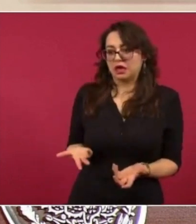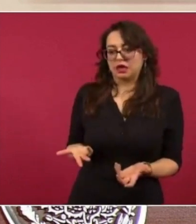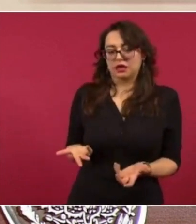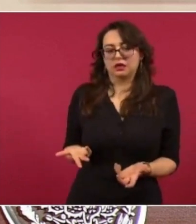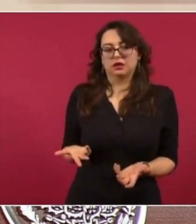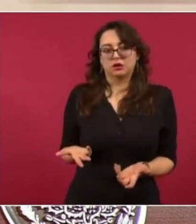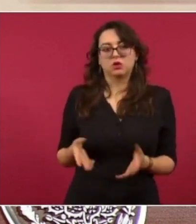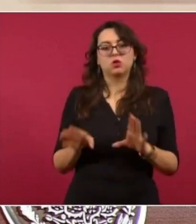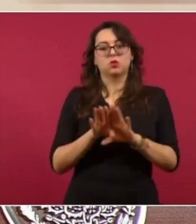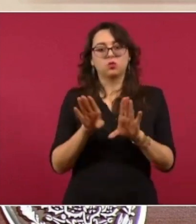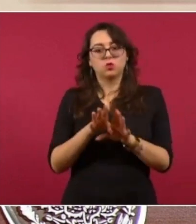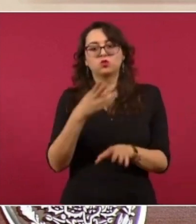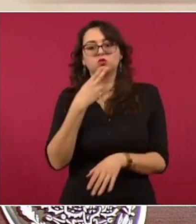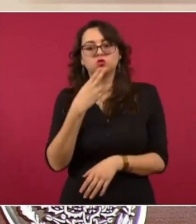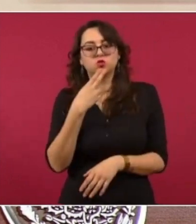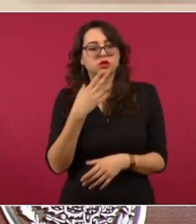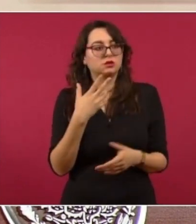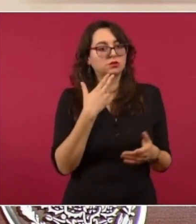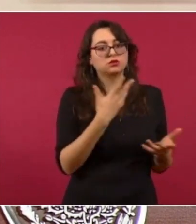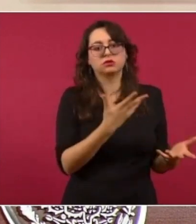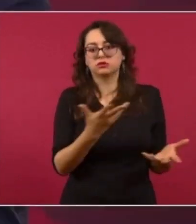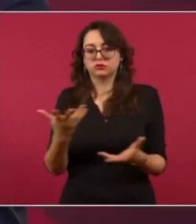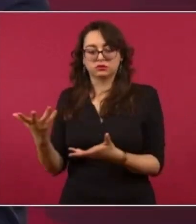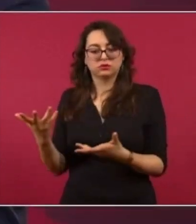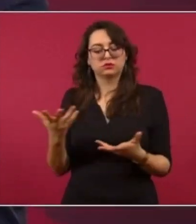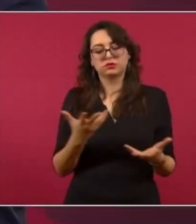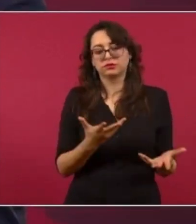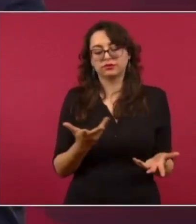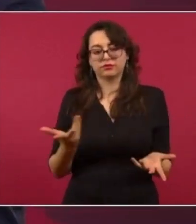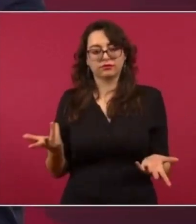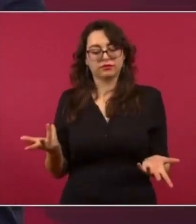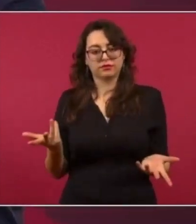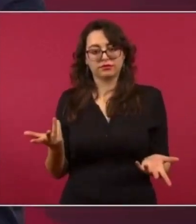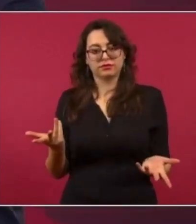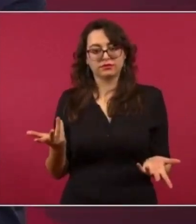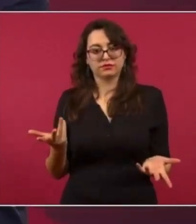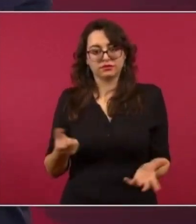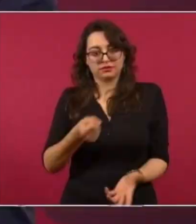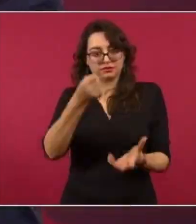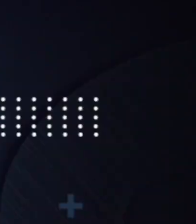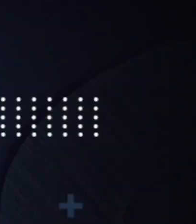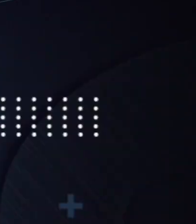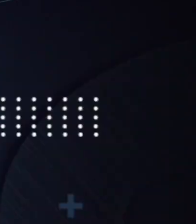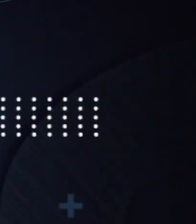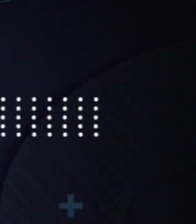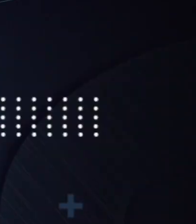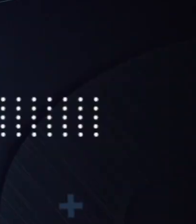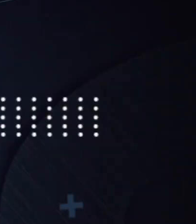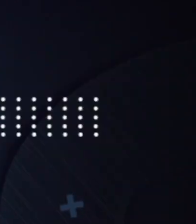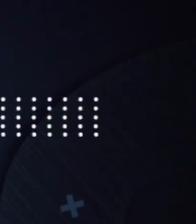sería el colmo, ¿no? Que se lo volvieran a robar.